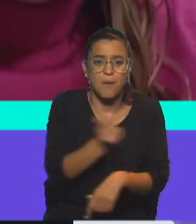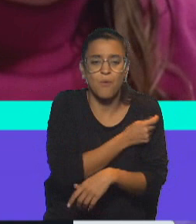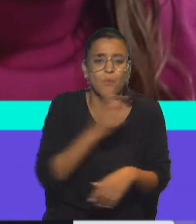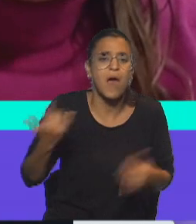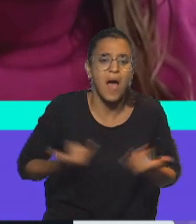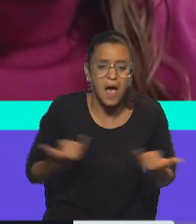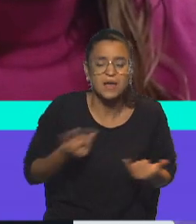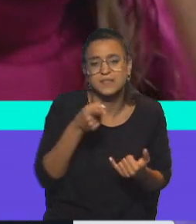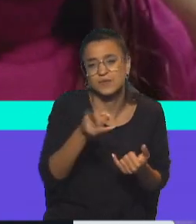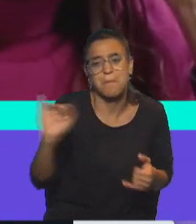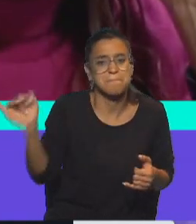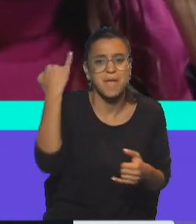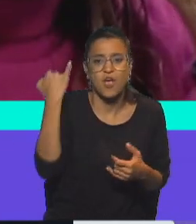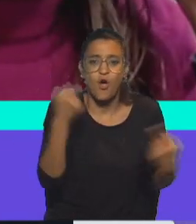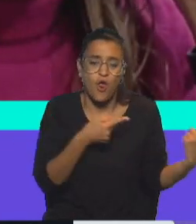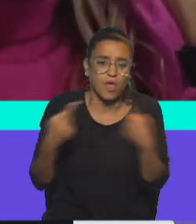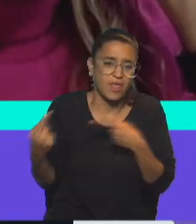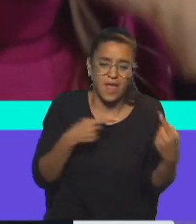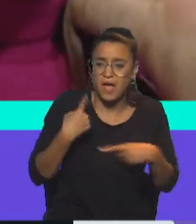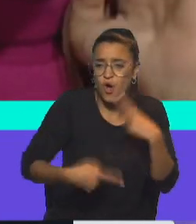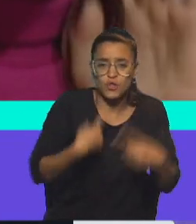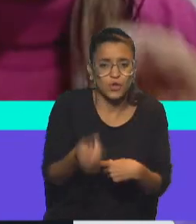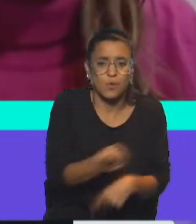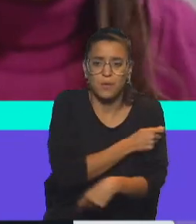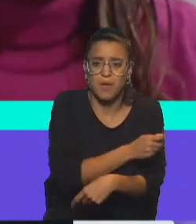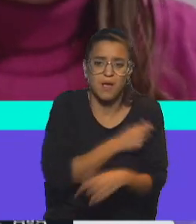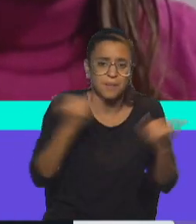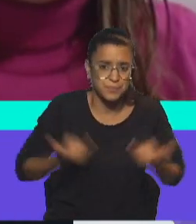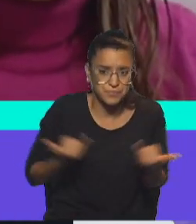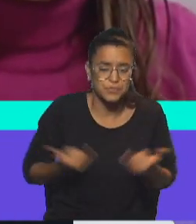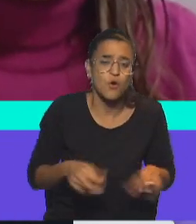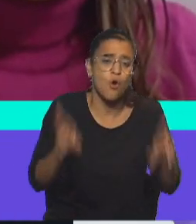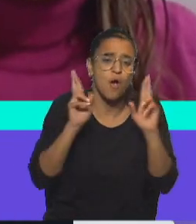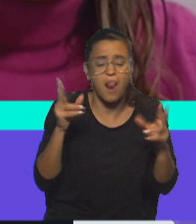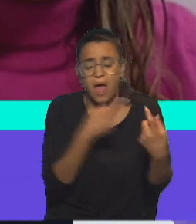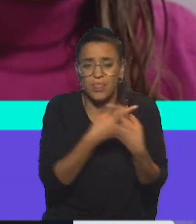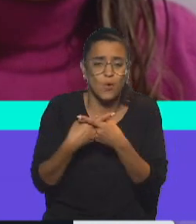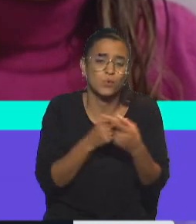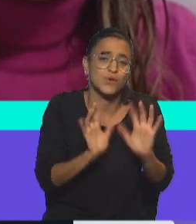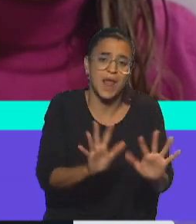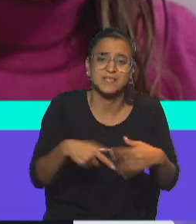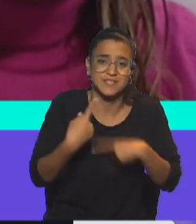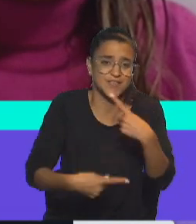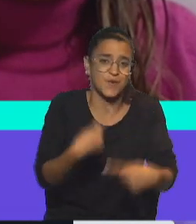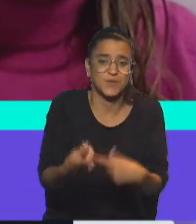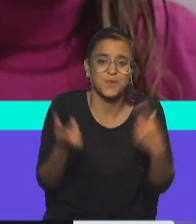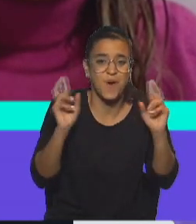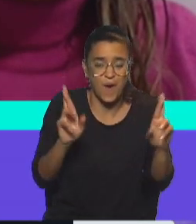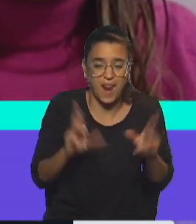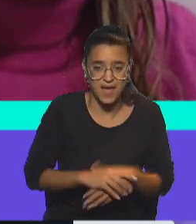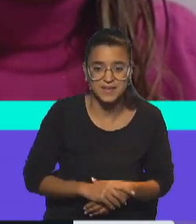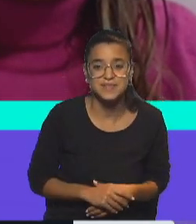sabemos, ese es el mejor de los escenarios, ¿no? Que siga habiendo vacunas y que tengamos este tipo de discusiones y problemas, ¿no? Claro que